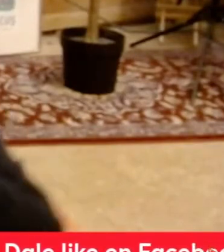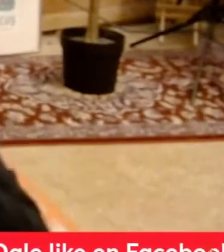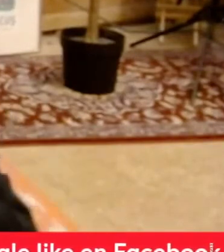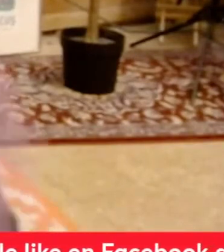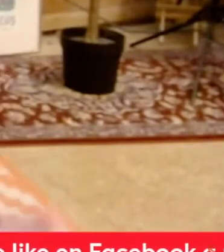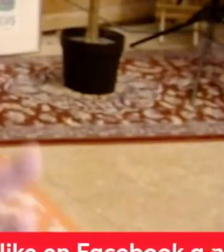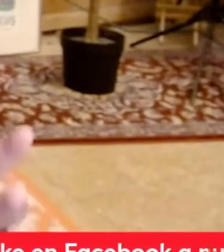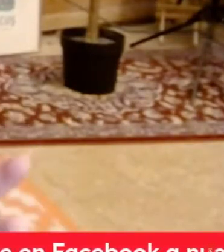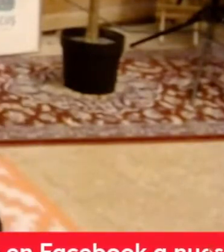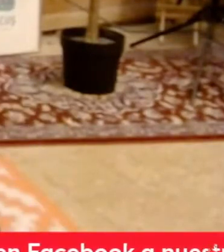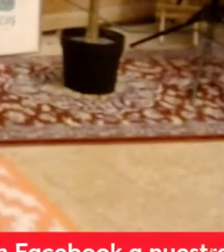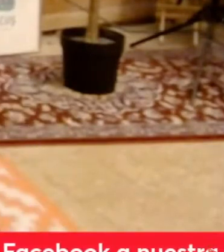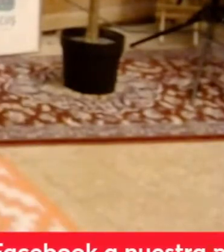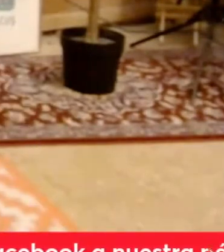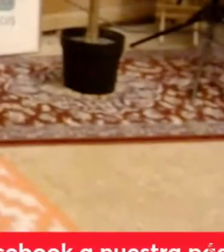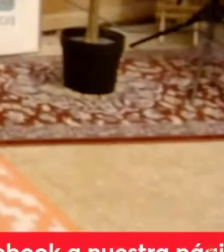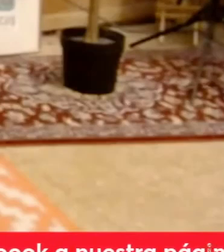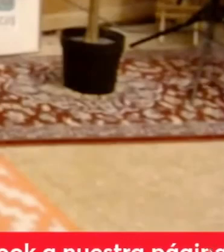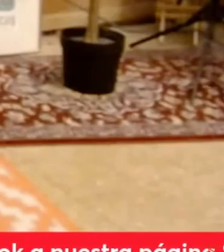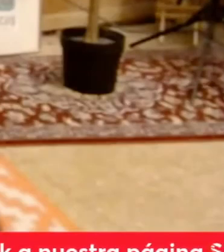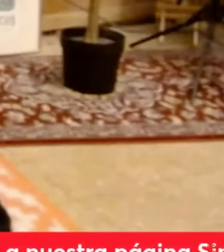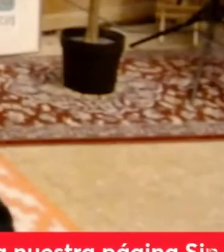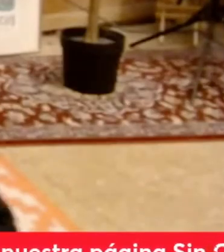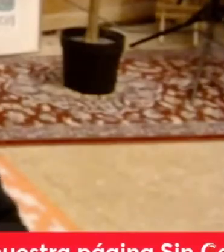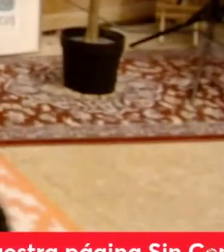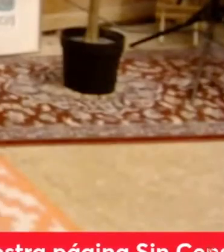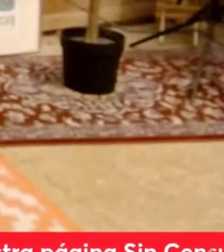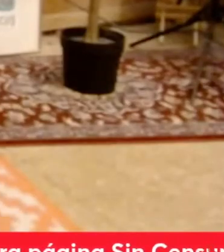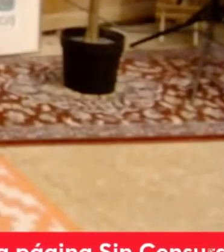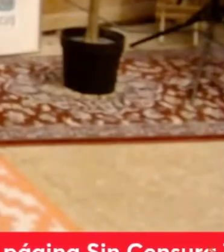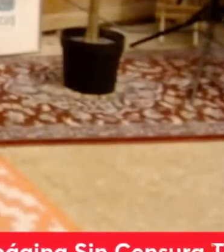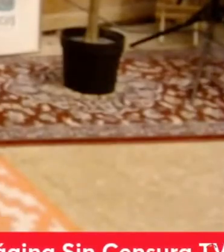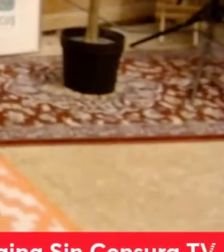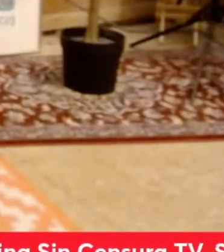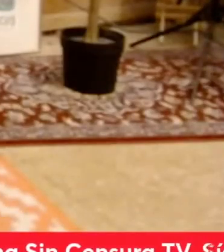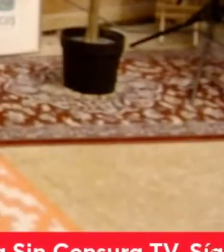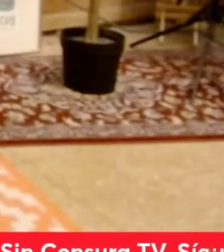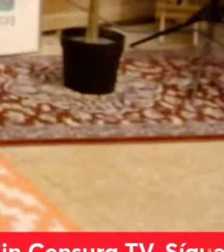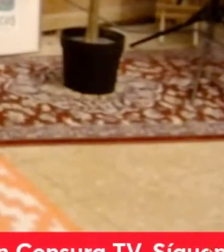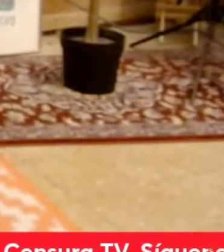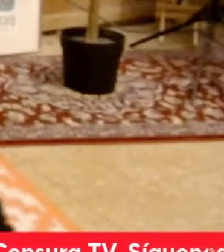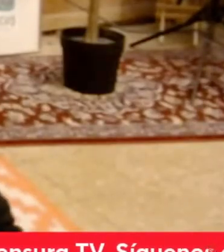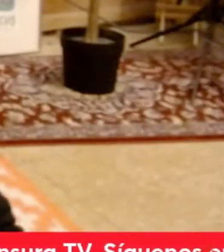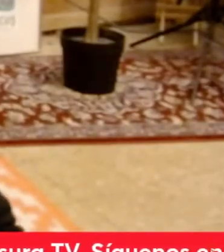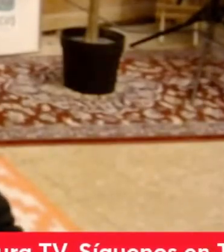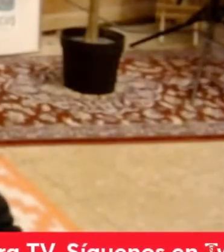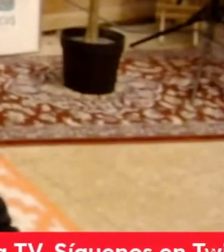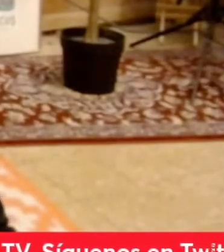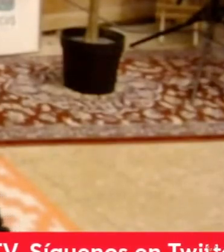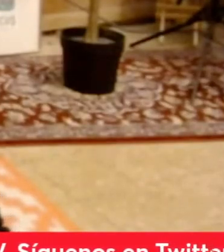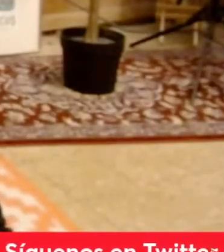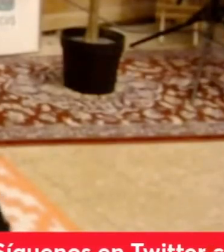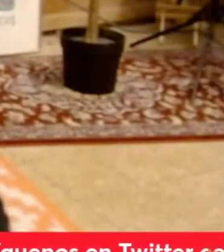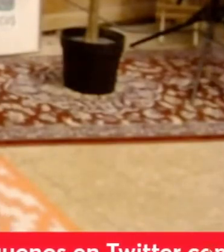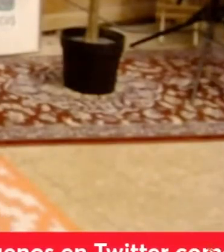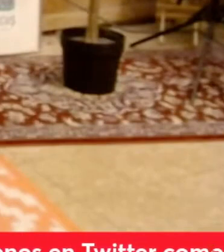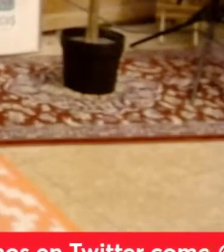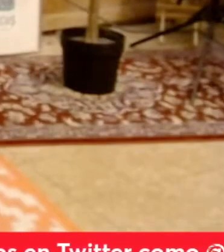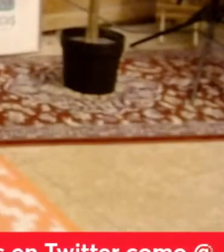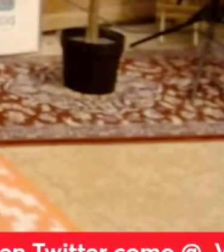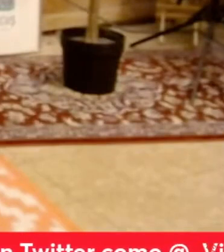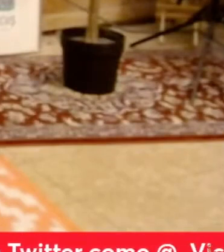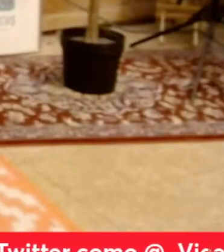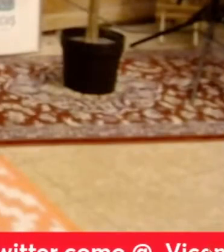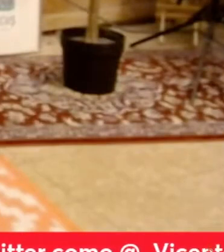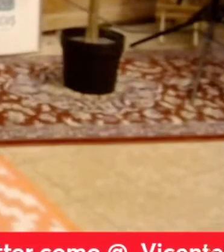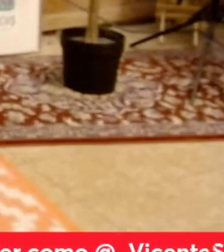Porque tenemos que hablar hoy de las cabezas, ¿eh? Hoy tenemos que hablar de las primeras planas, hoy sobre todo, ¿eh? Hoy, si usted